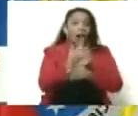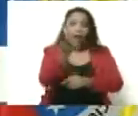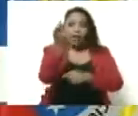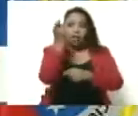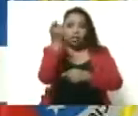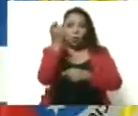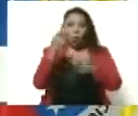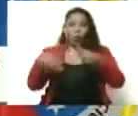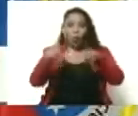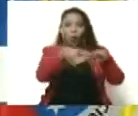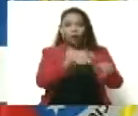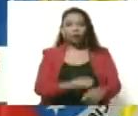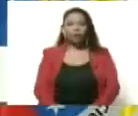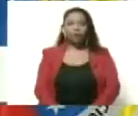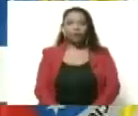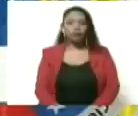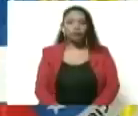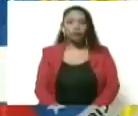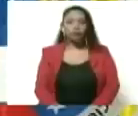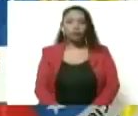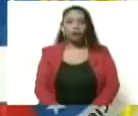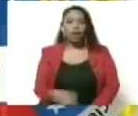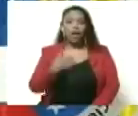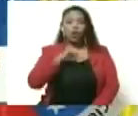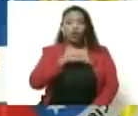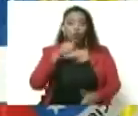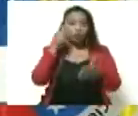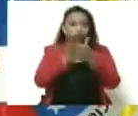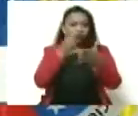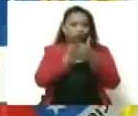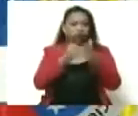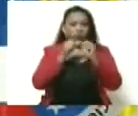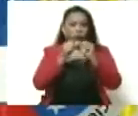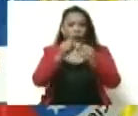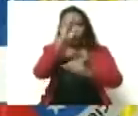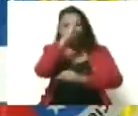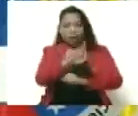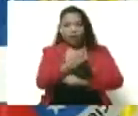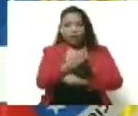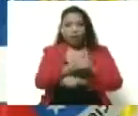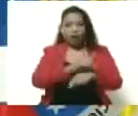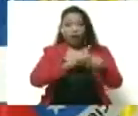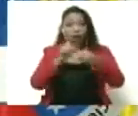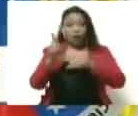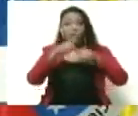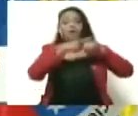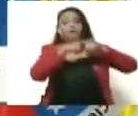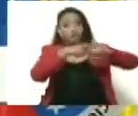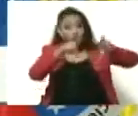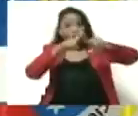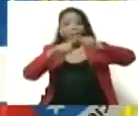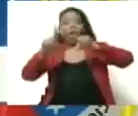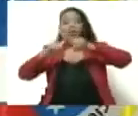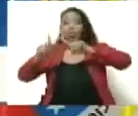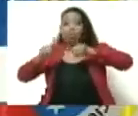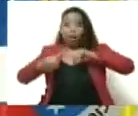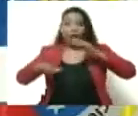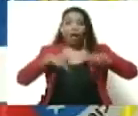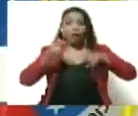parte. Y estaremos en combate permanente y directo. Han sido diversas las